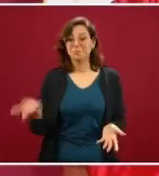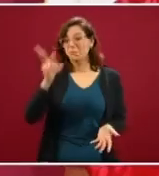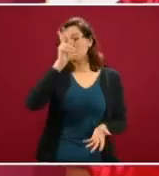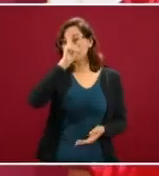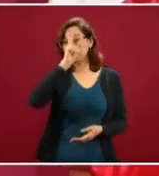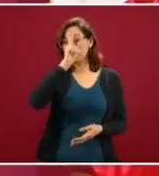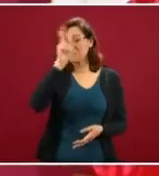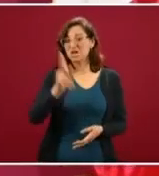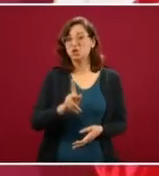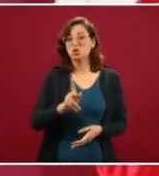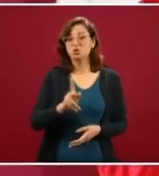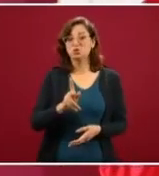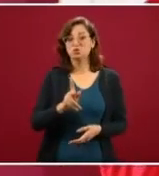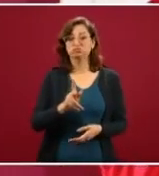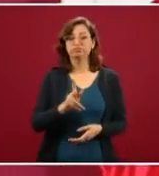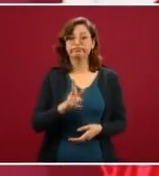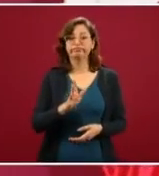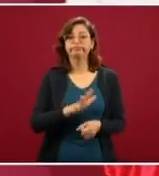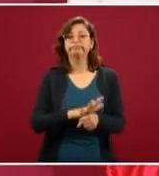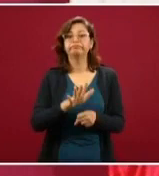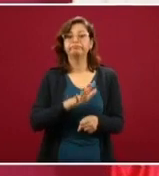es la impunidad.